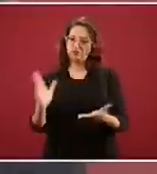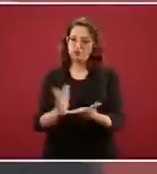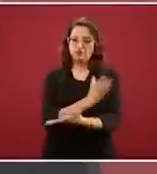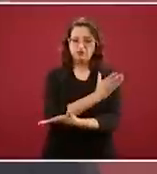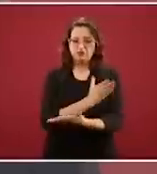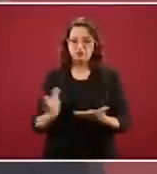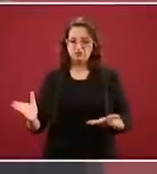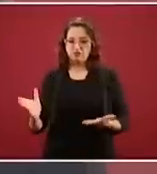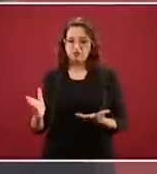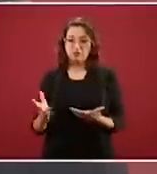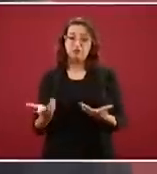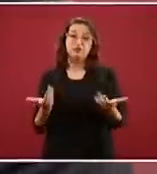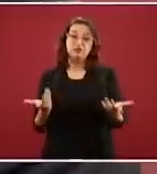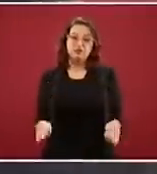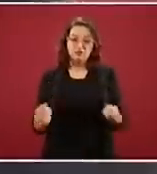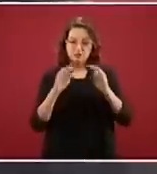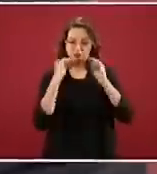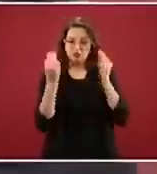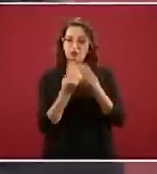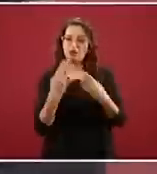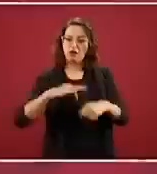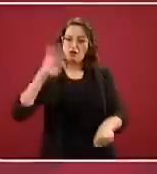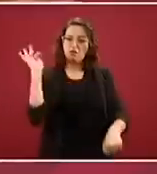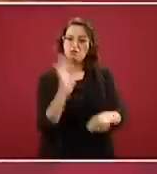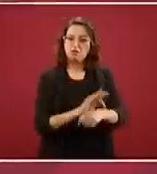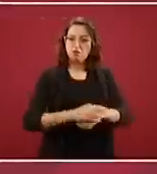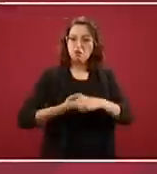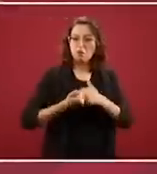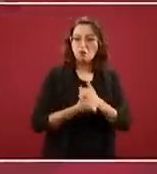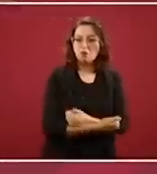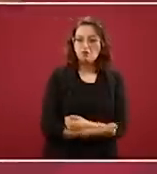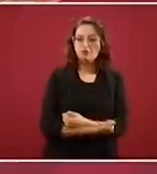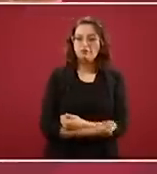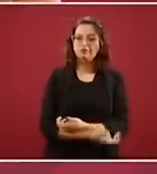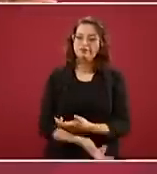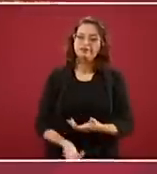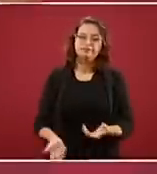da protección a la delincuencia,